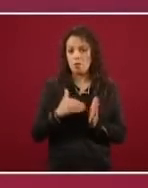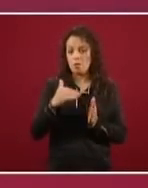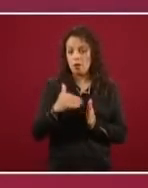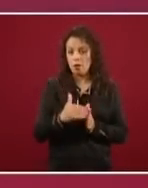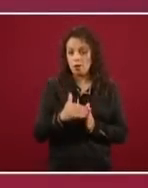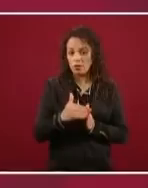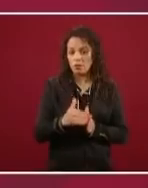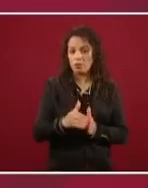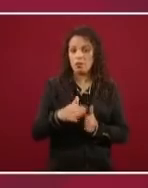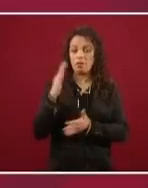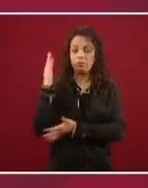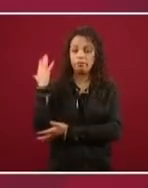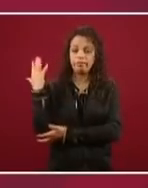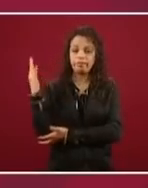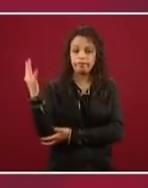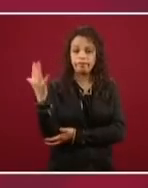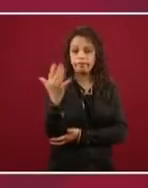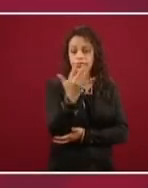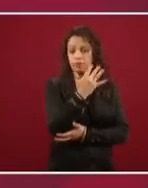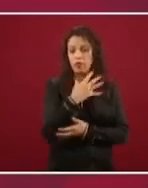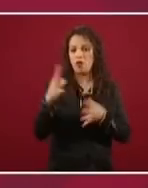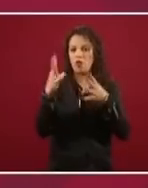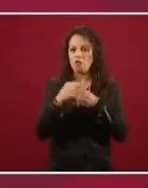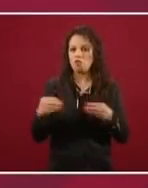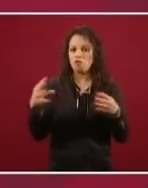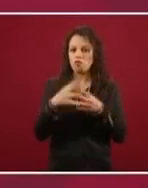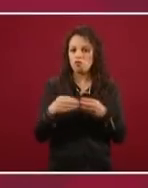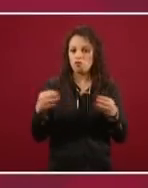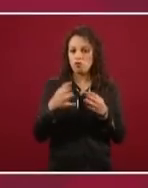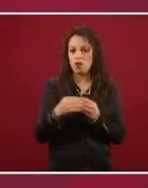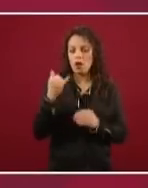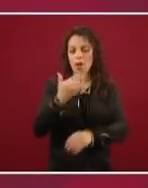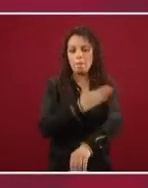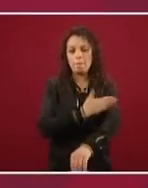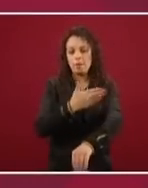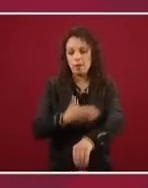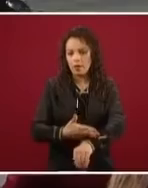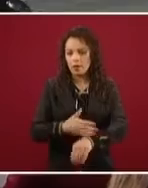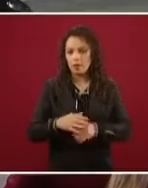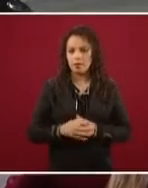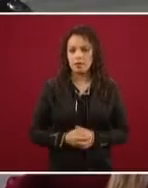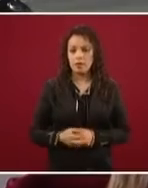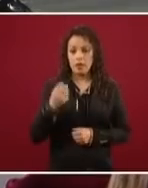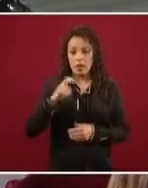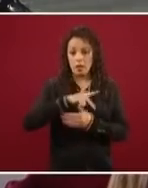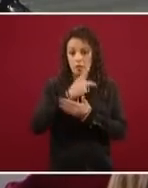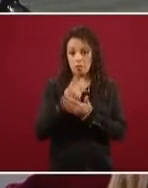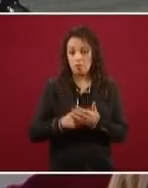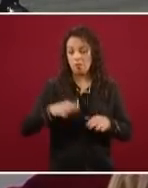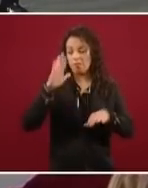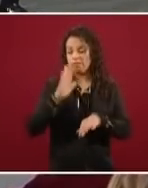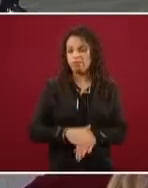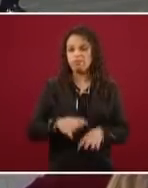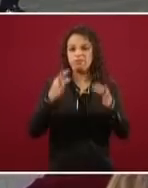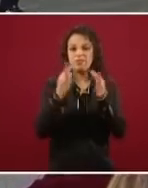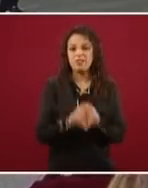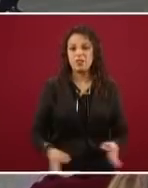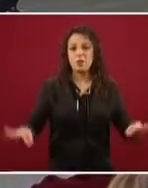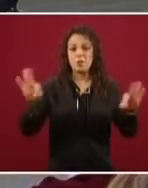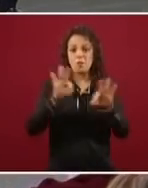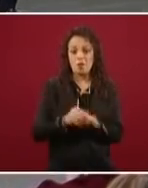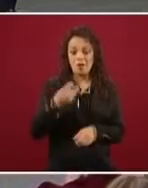árboles frutales y maderables es el programa más importante en la historia del